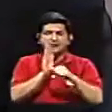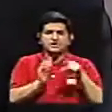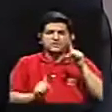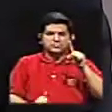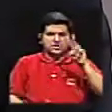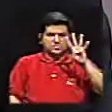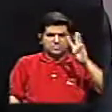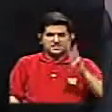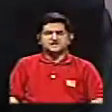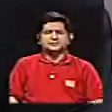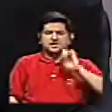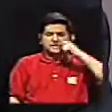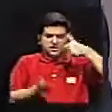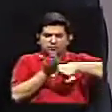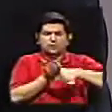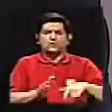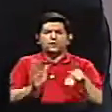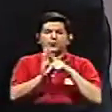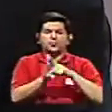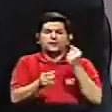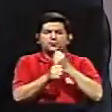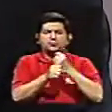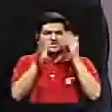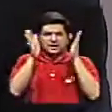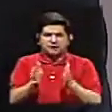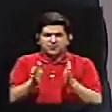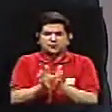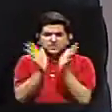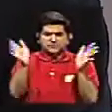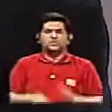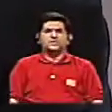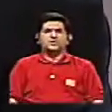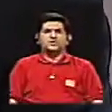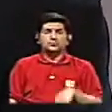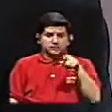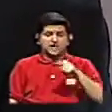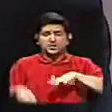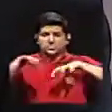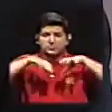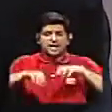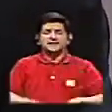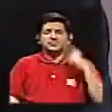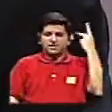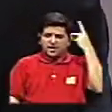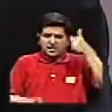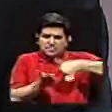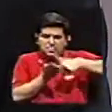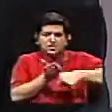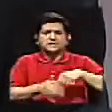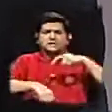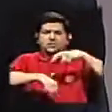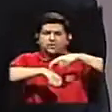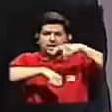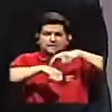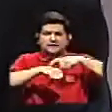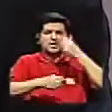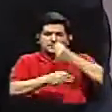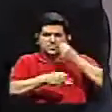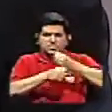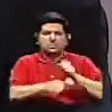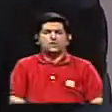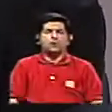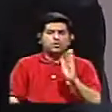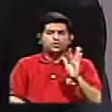del Código Electoral, se prohíbe a los empleados públicos dedicarse a trabajos o discusiones de carácter político electoral durante las horas laborales y usar su cargo